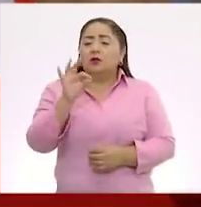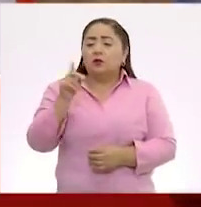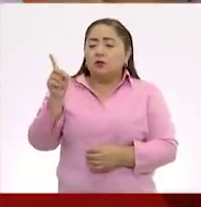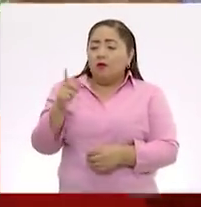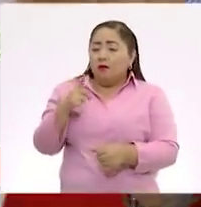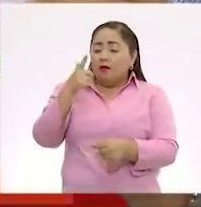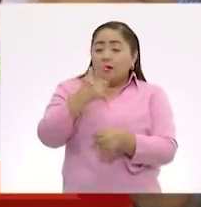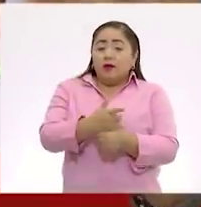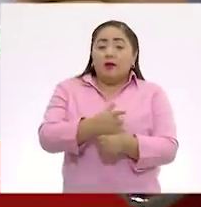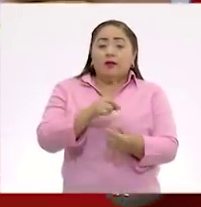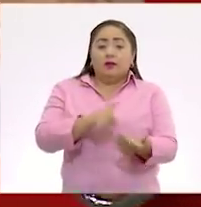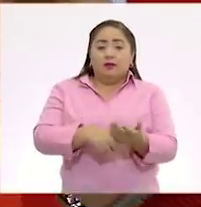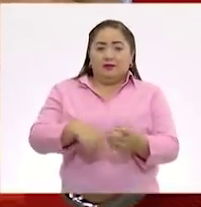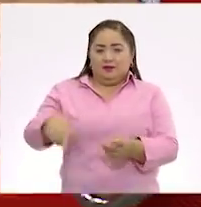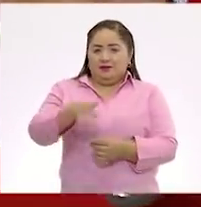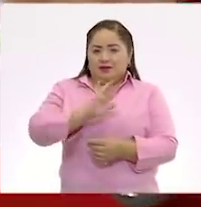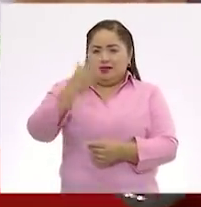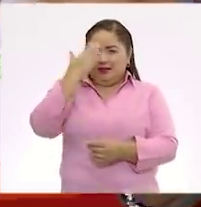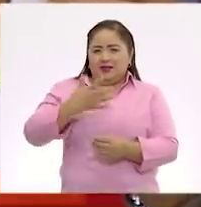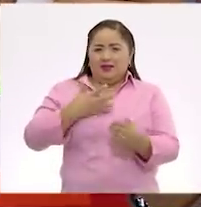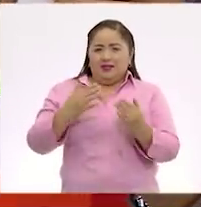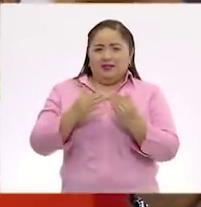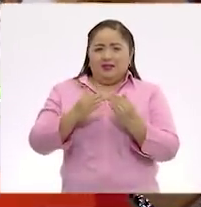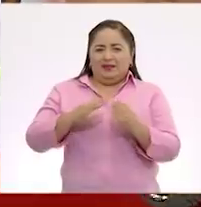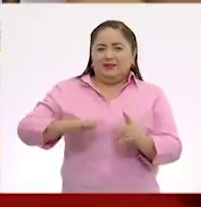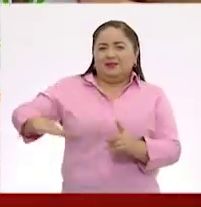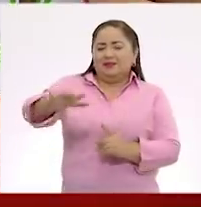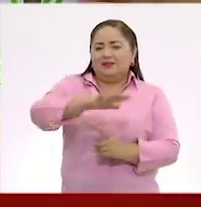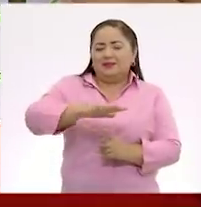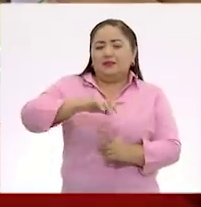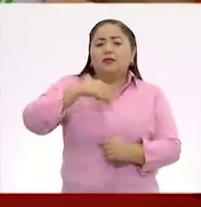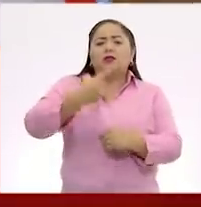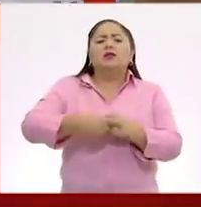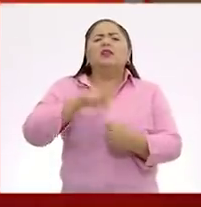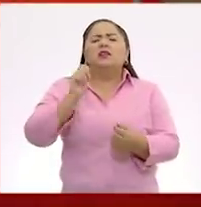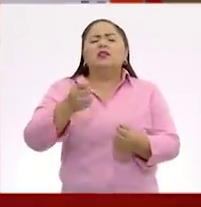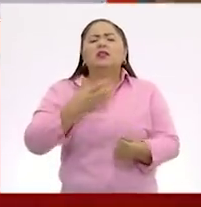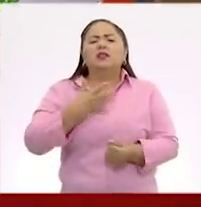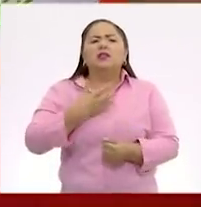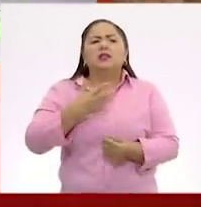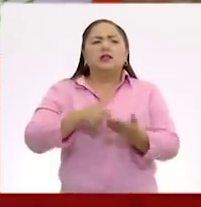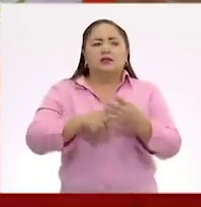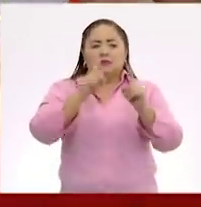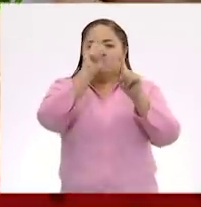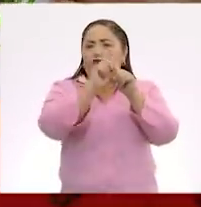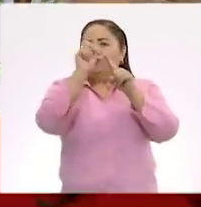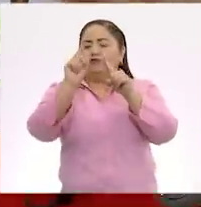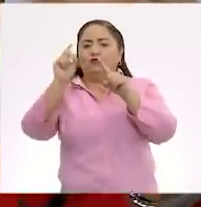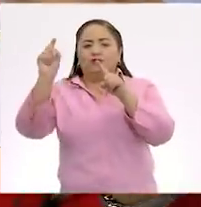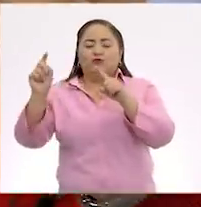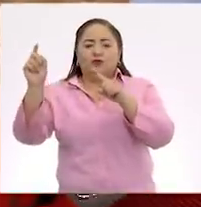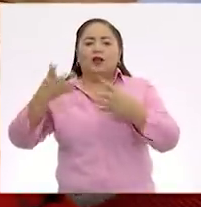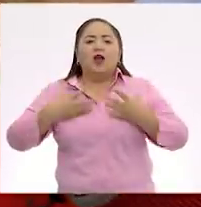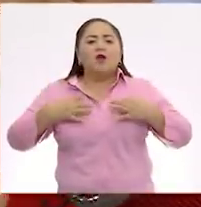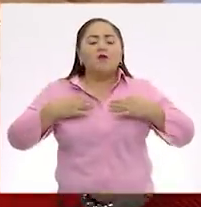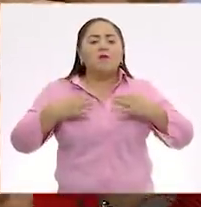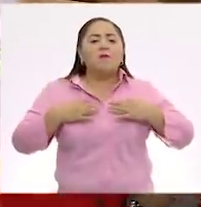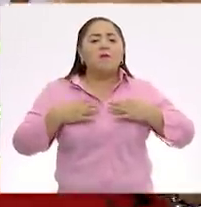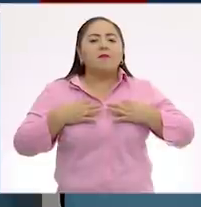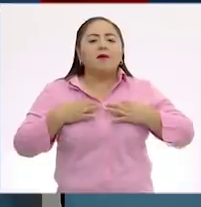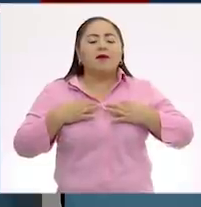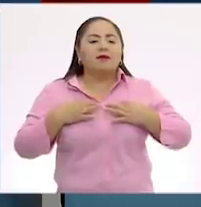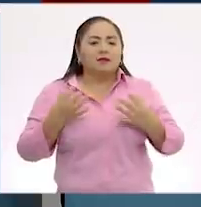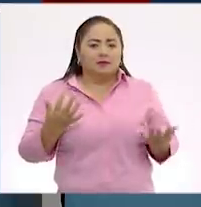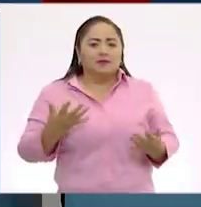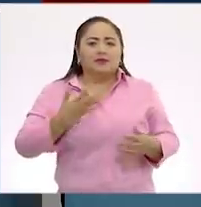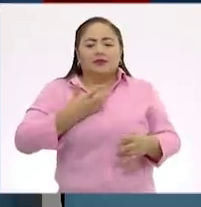cuenta, nuestros móviles, como los que tenemos en la parte posterior, pues están colgados. Y bueno, tenemos aquí ropa que está,